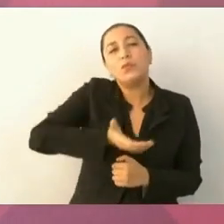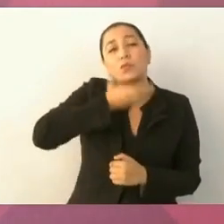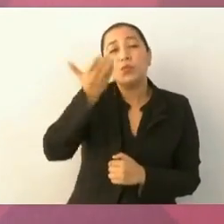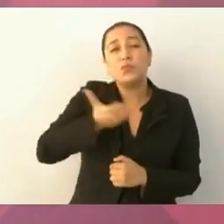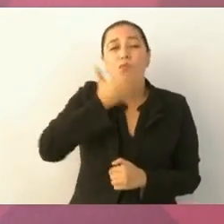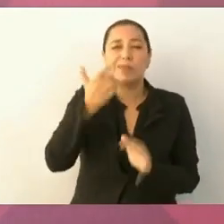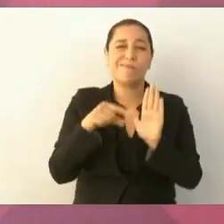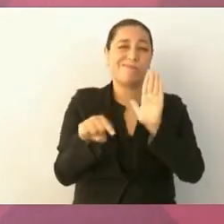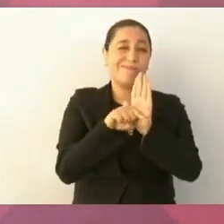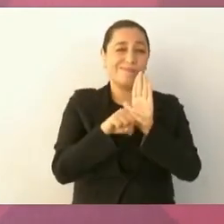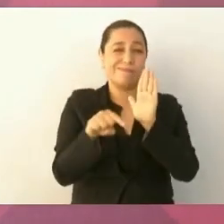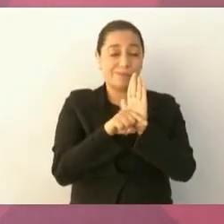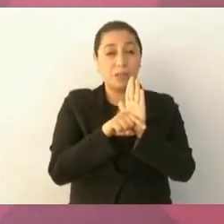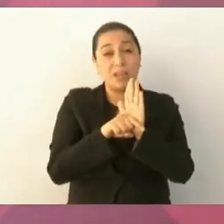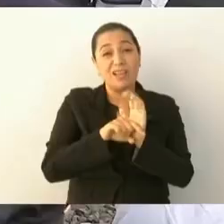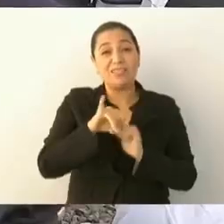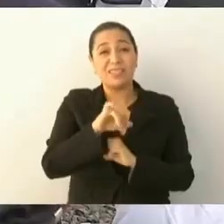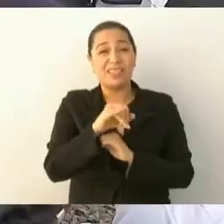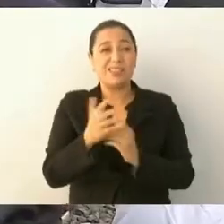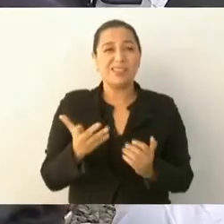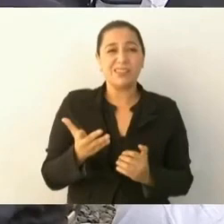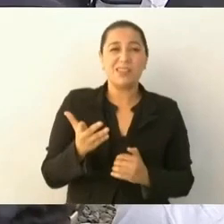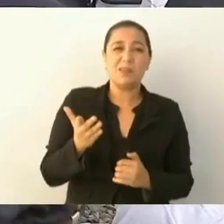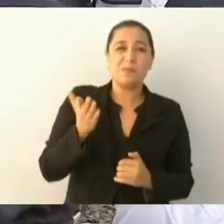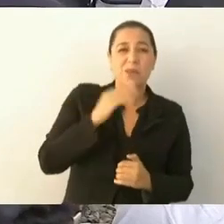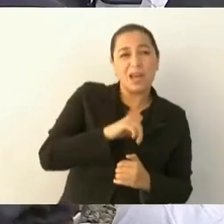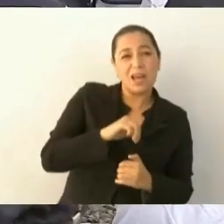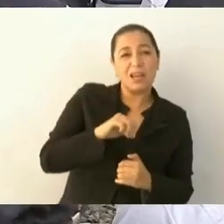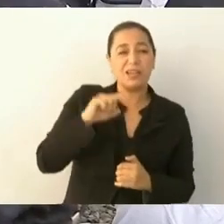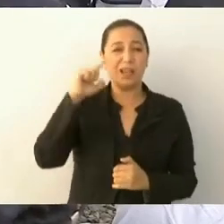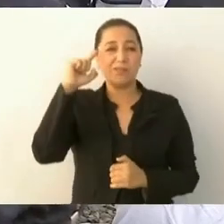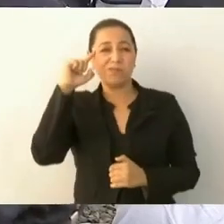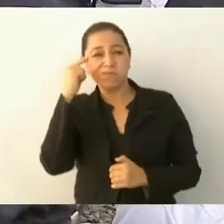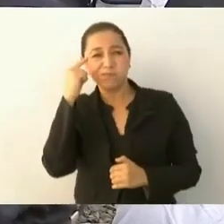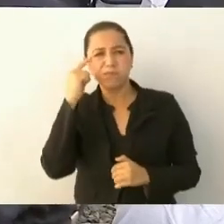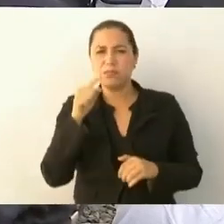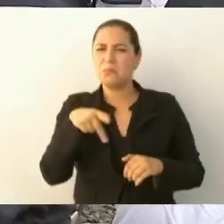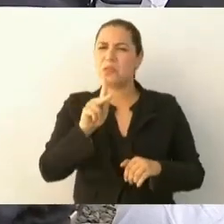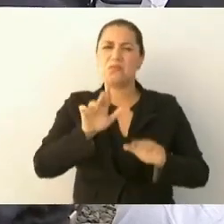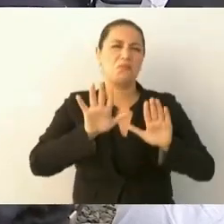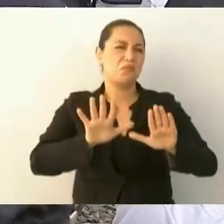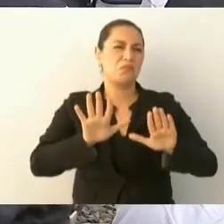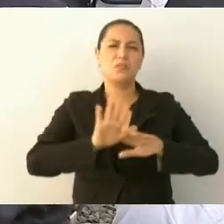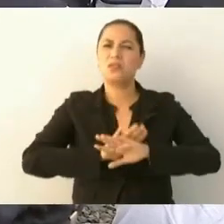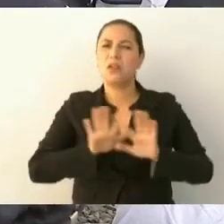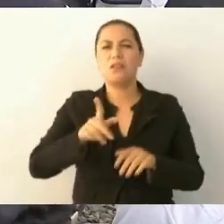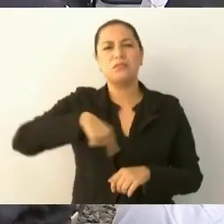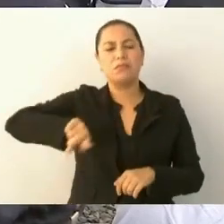molestaron, pero ya la mayoría entendió que son otros tiempos,